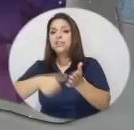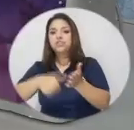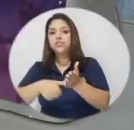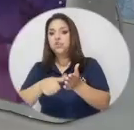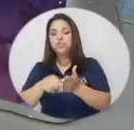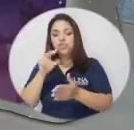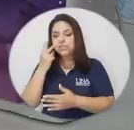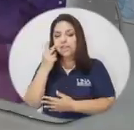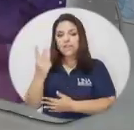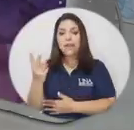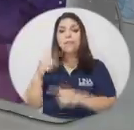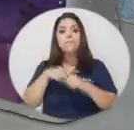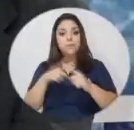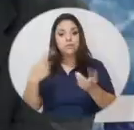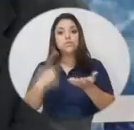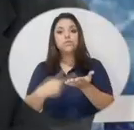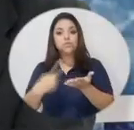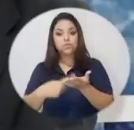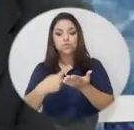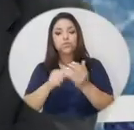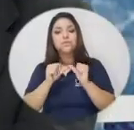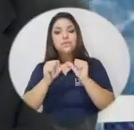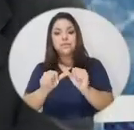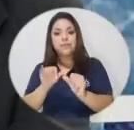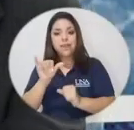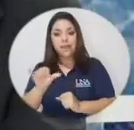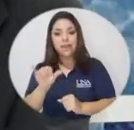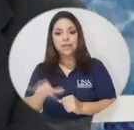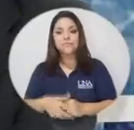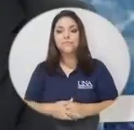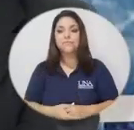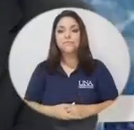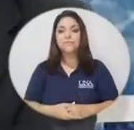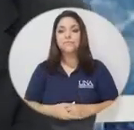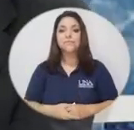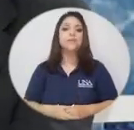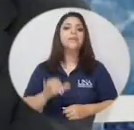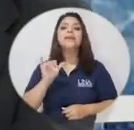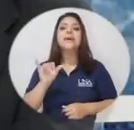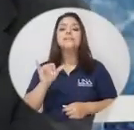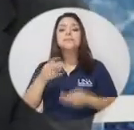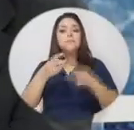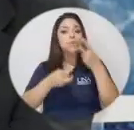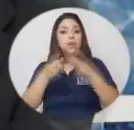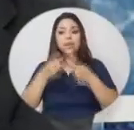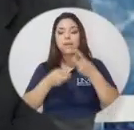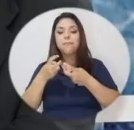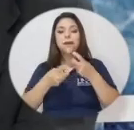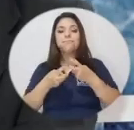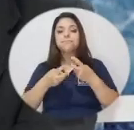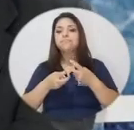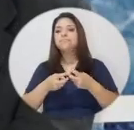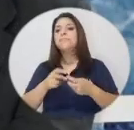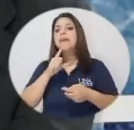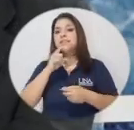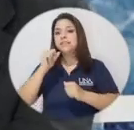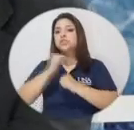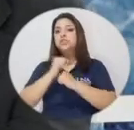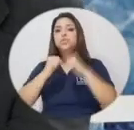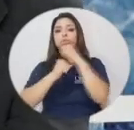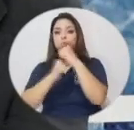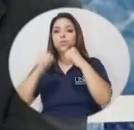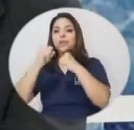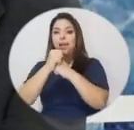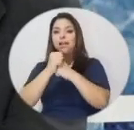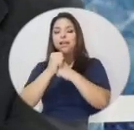pero es una discusión que está ahí más allá de la elección, que es un problema no coyuntural sino estructural. De hecho, una figura como Donald